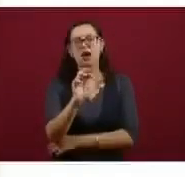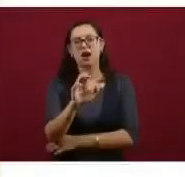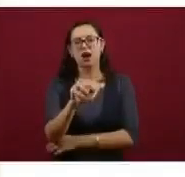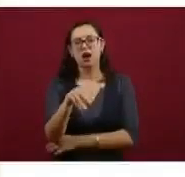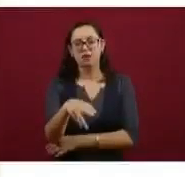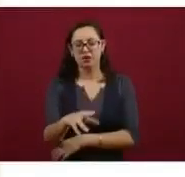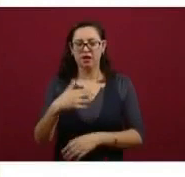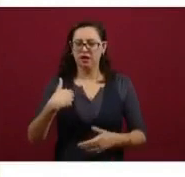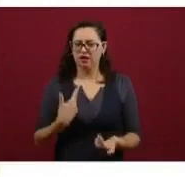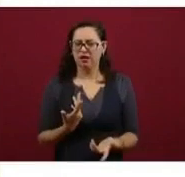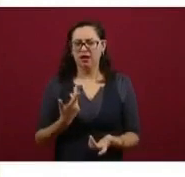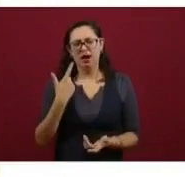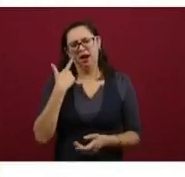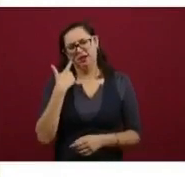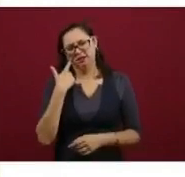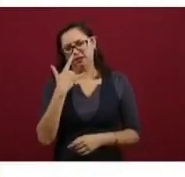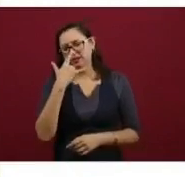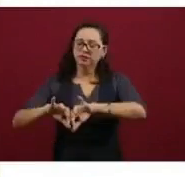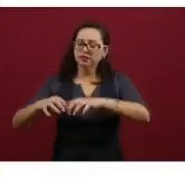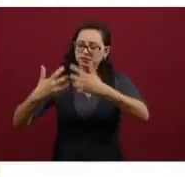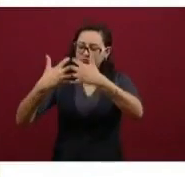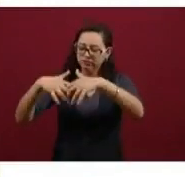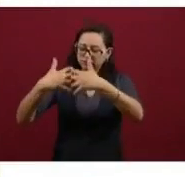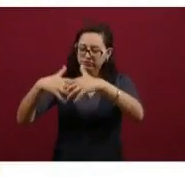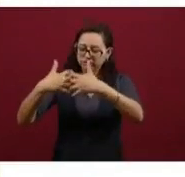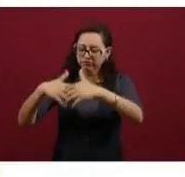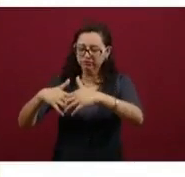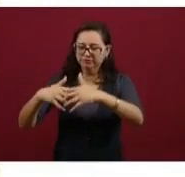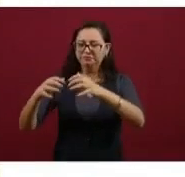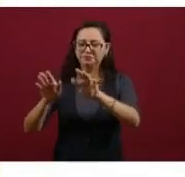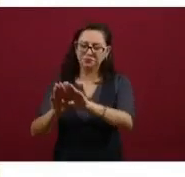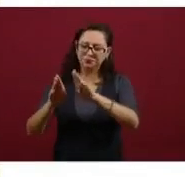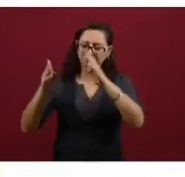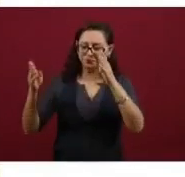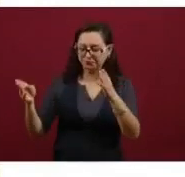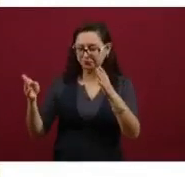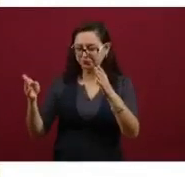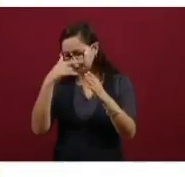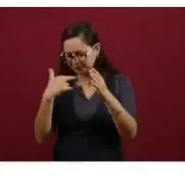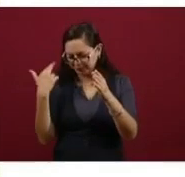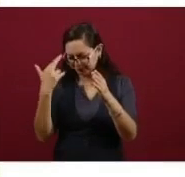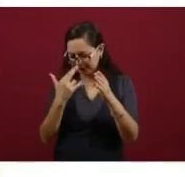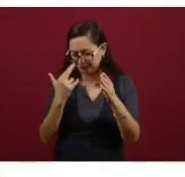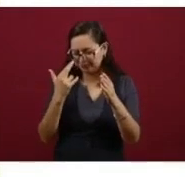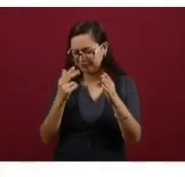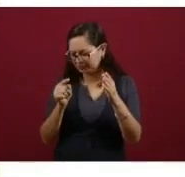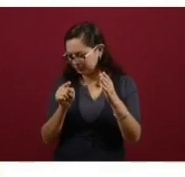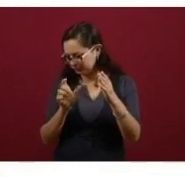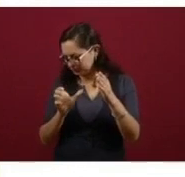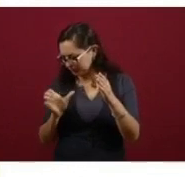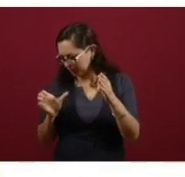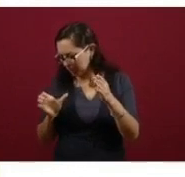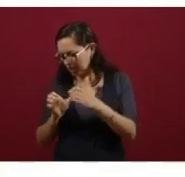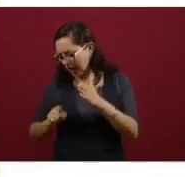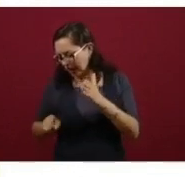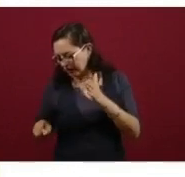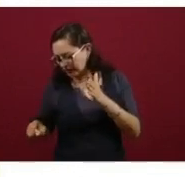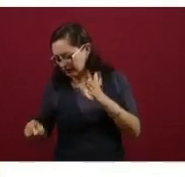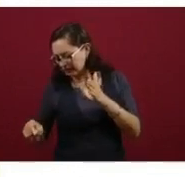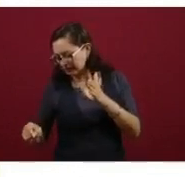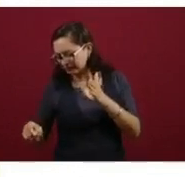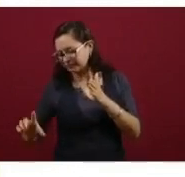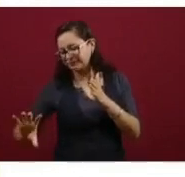abrimos la bomba como normalmente la abrimos, pero ahora procedimos más allá y abrimos una caja que está dentro de la bomba